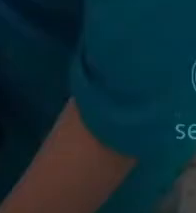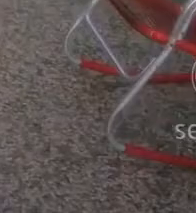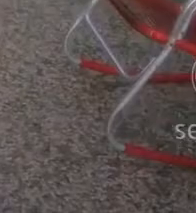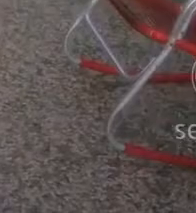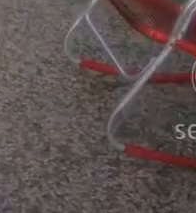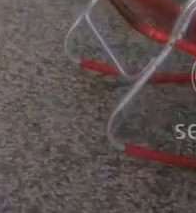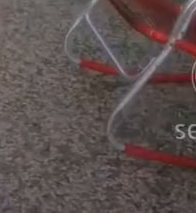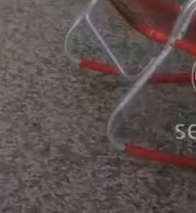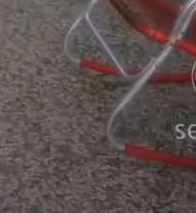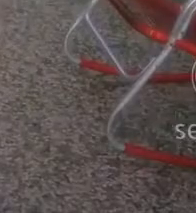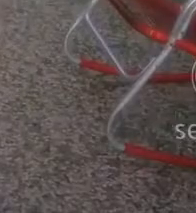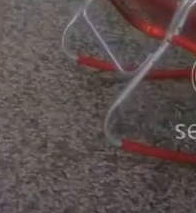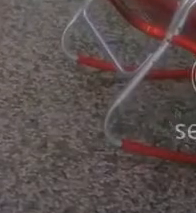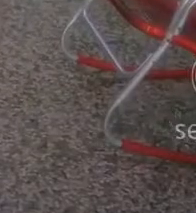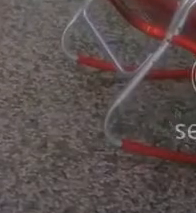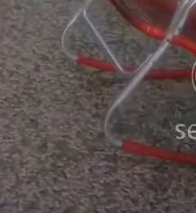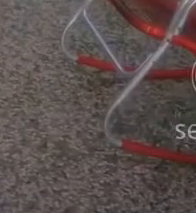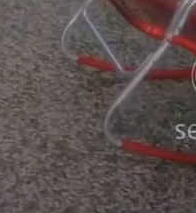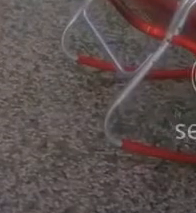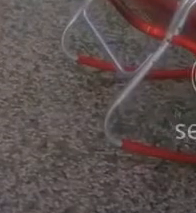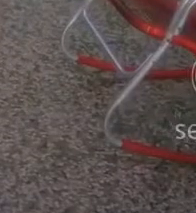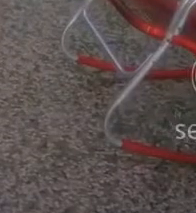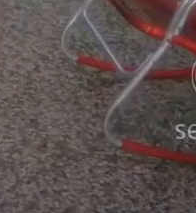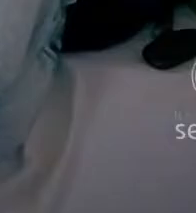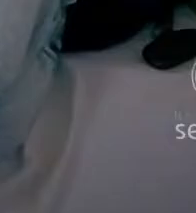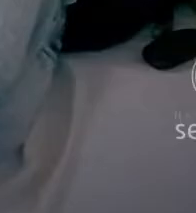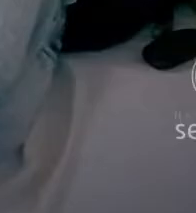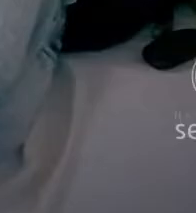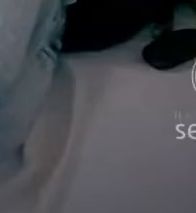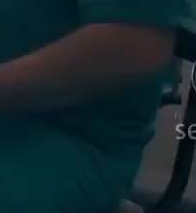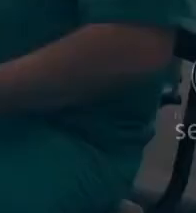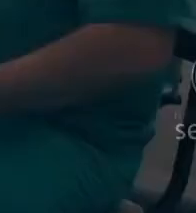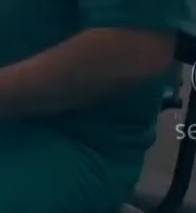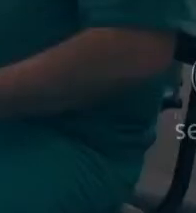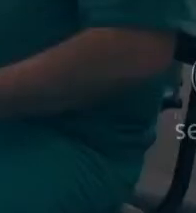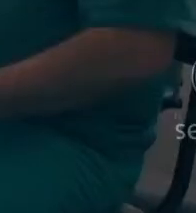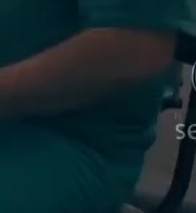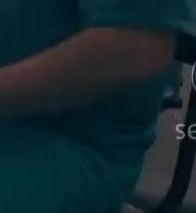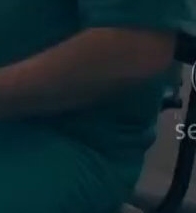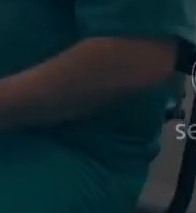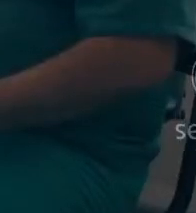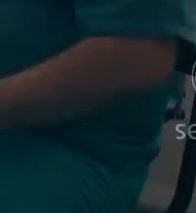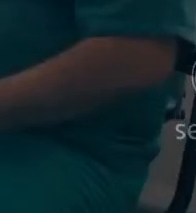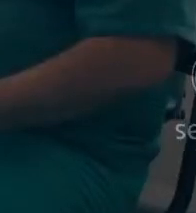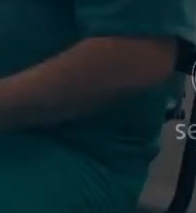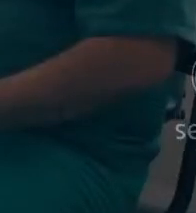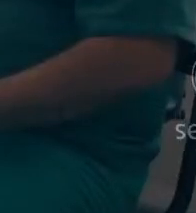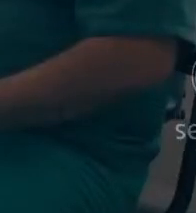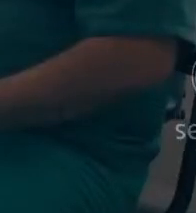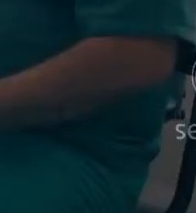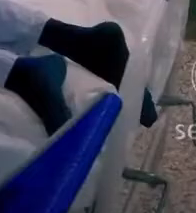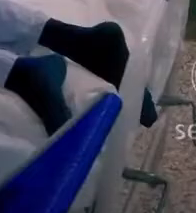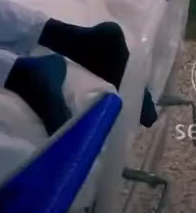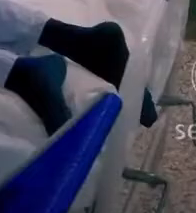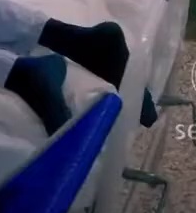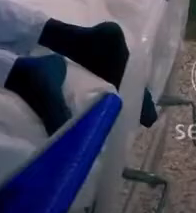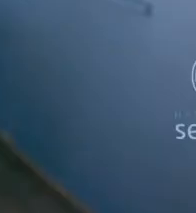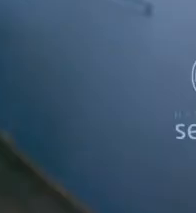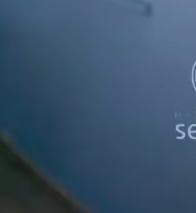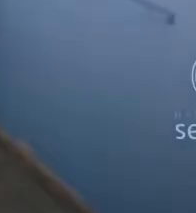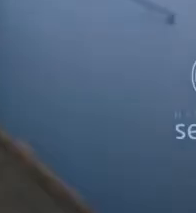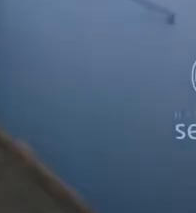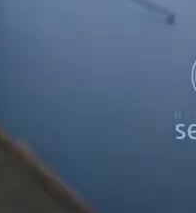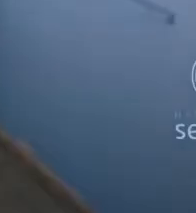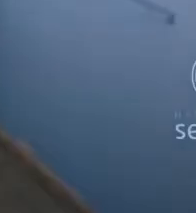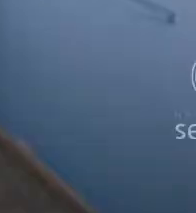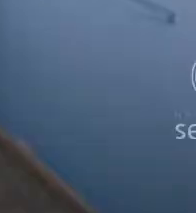mantener una tasa de letalidad dentro de las mejores en el mundo entero. Lo que está sucediendo en Cuba con la enfermedad ha sucedido en